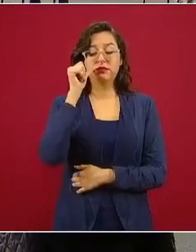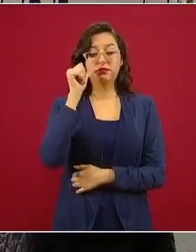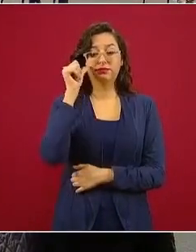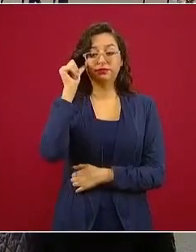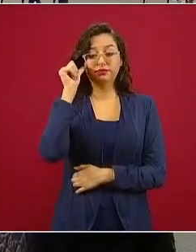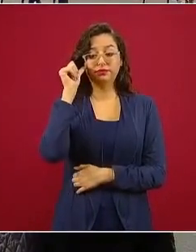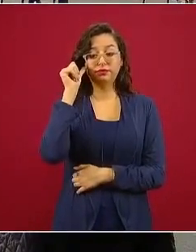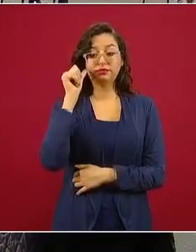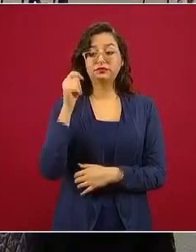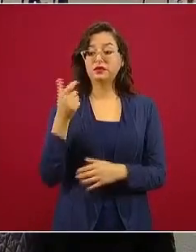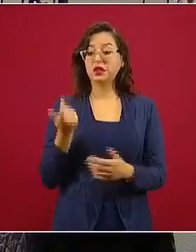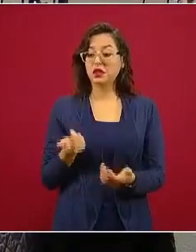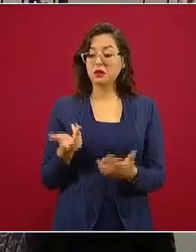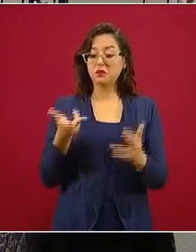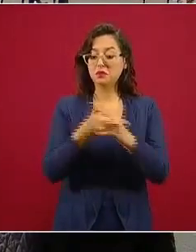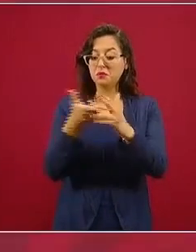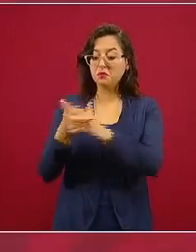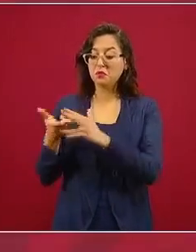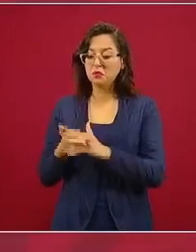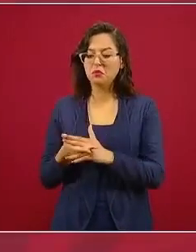ayer, que fueron pocos,